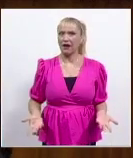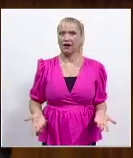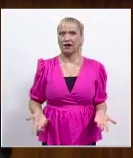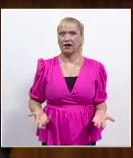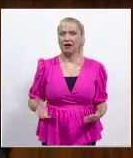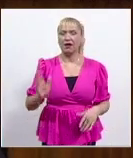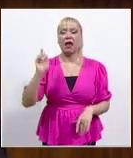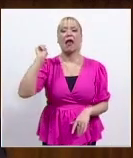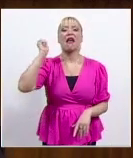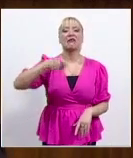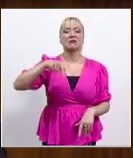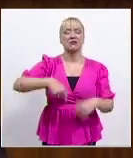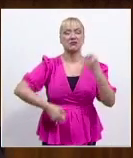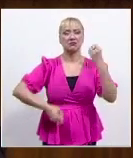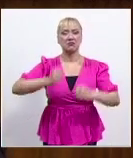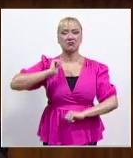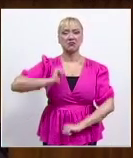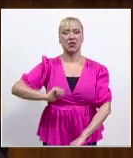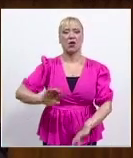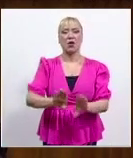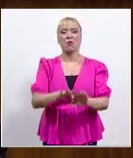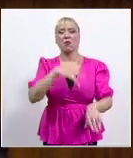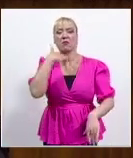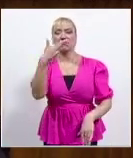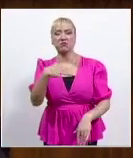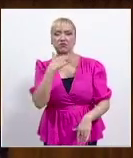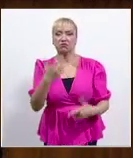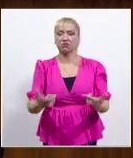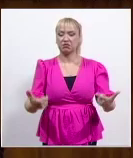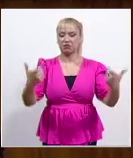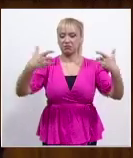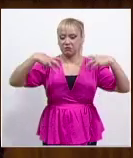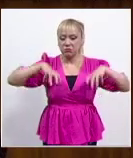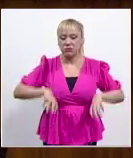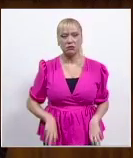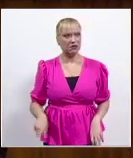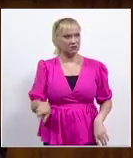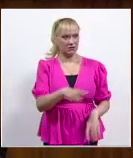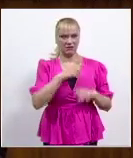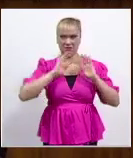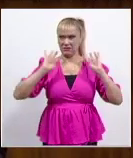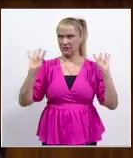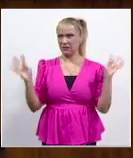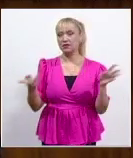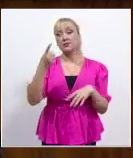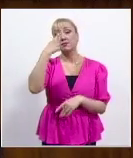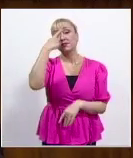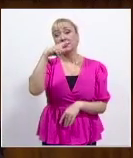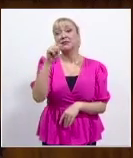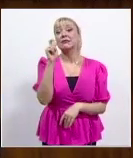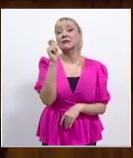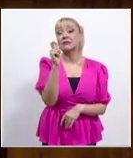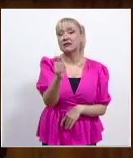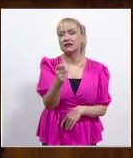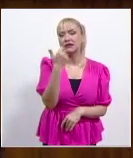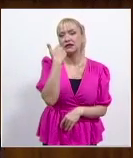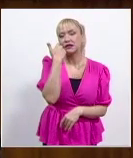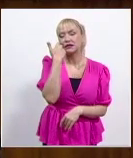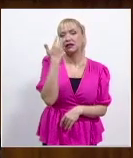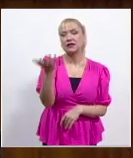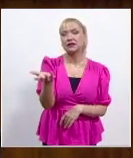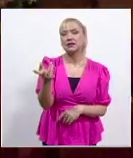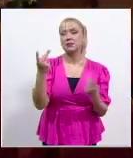la actuación del Poder Judicial y de sus integrantes, todo con la finalidad de